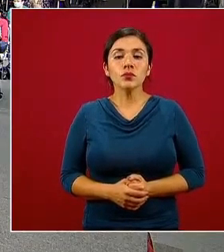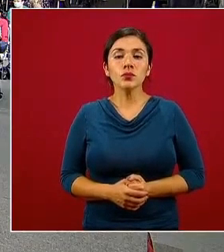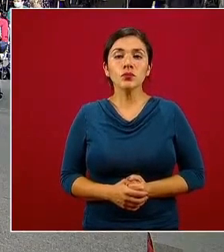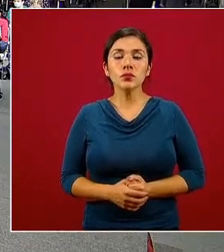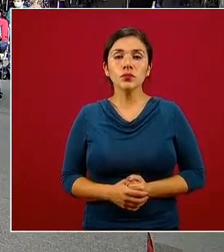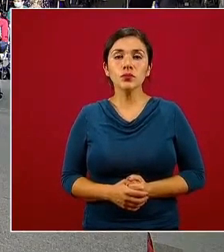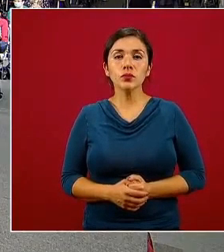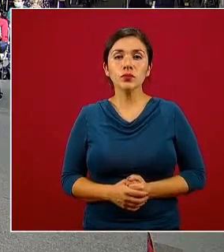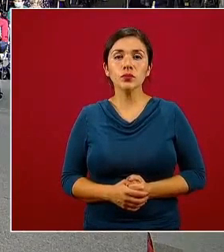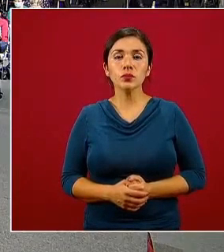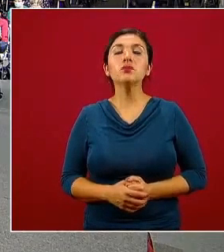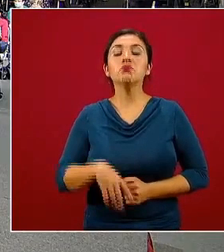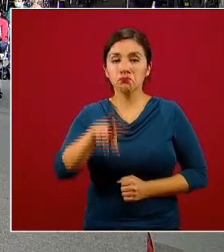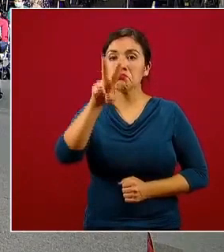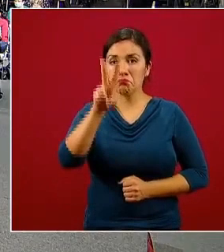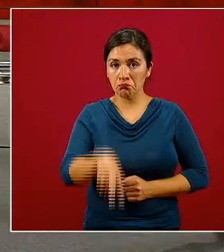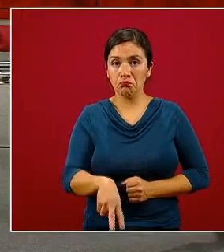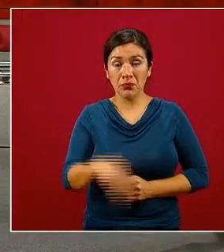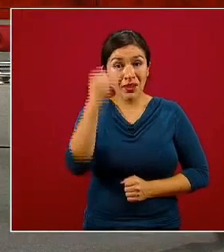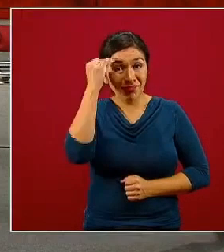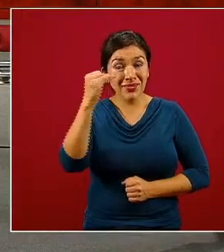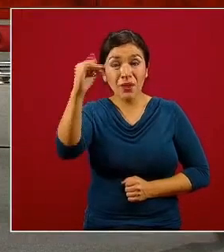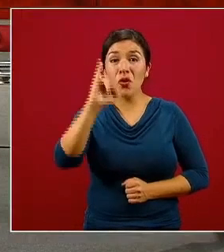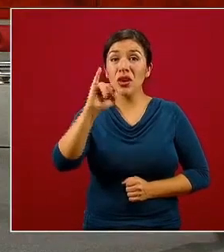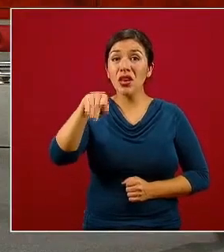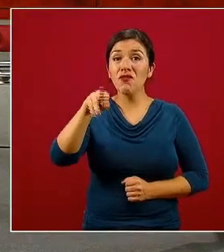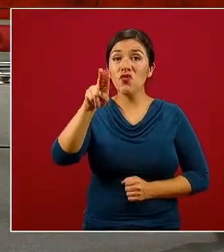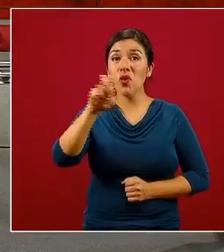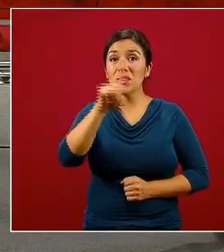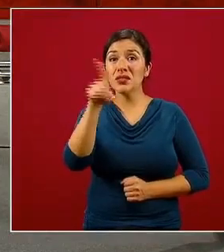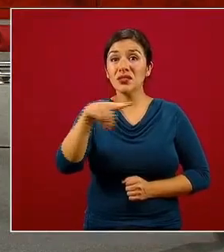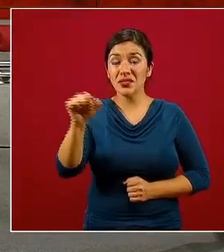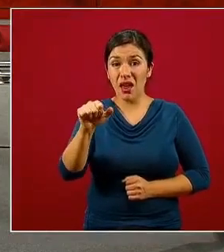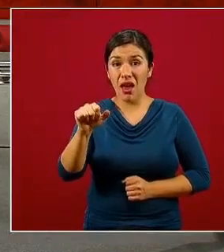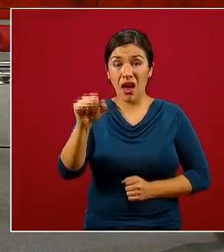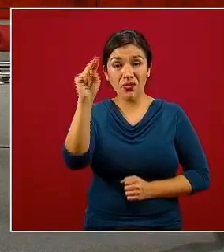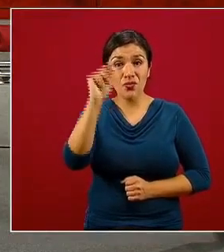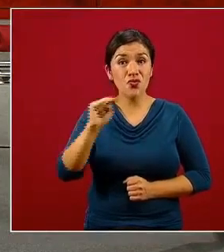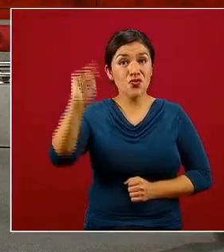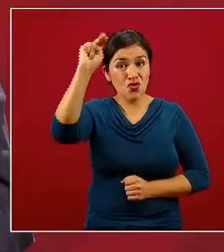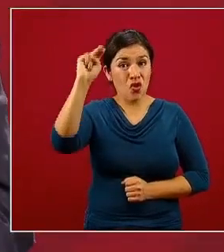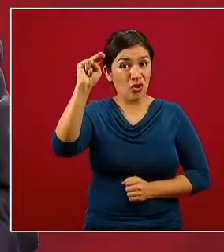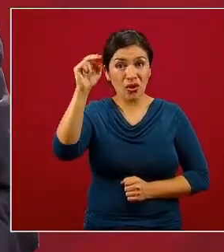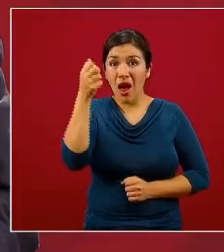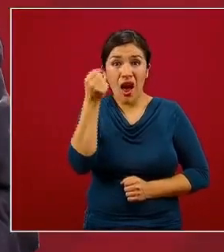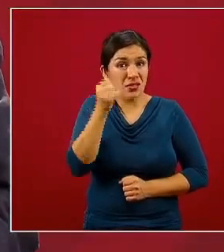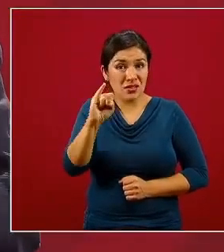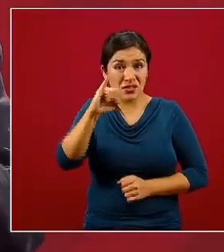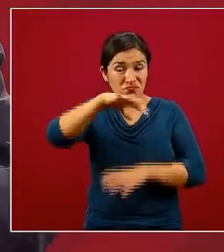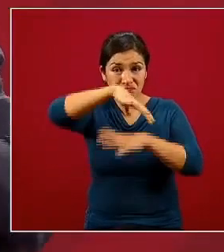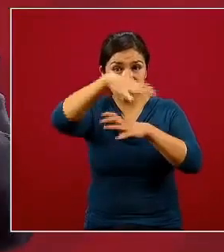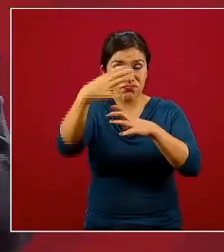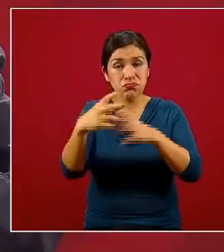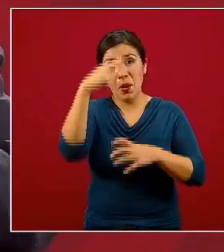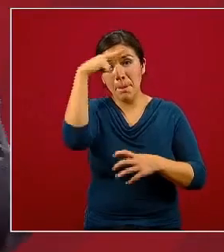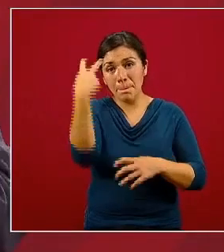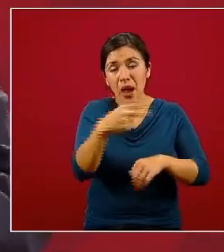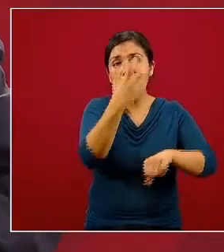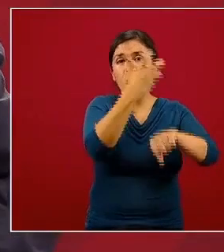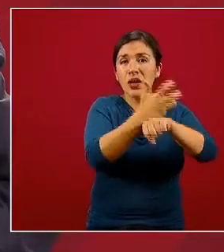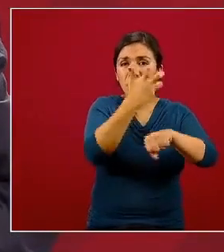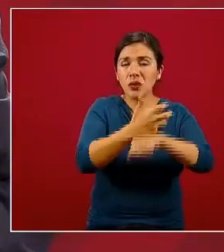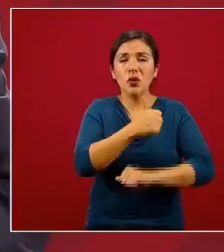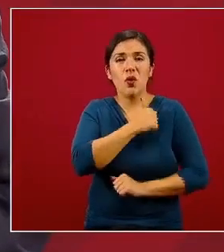menos. Efectivamente, la temporada de influenza en el hemisferio norte, en todo el hemisferio norte, México, Estados